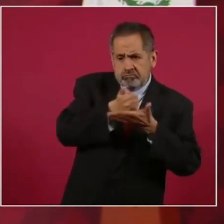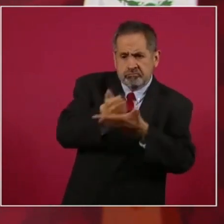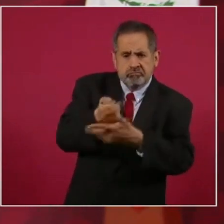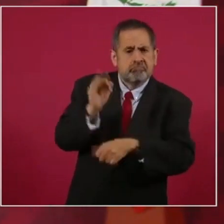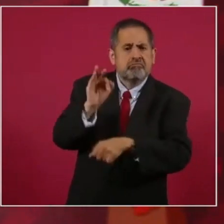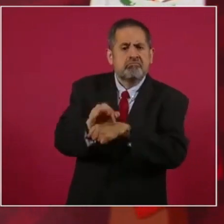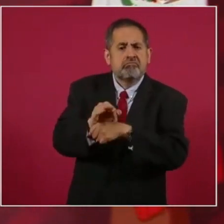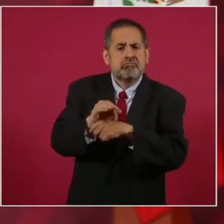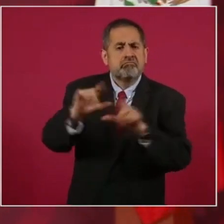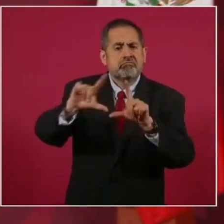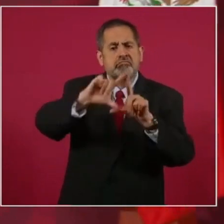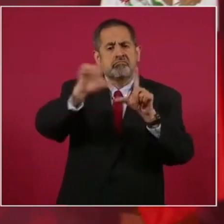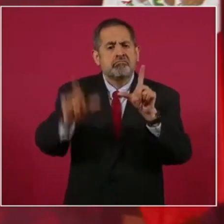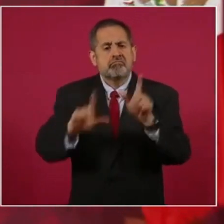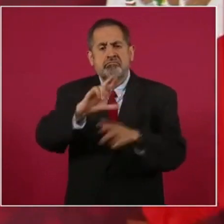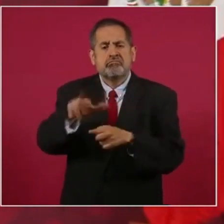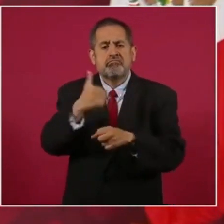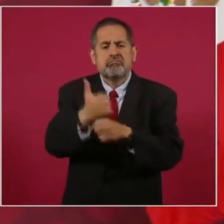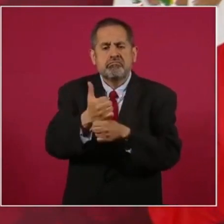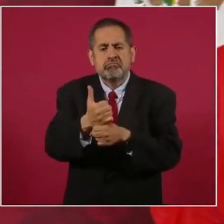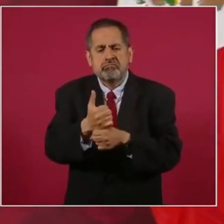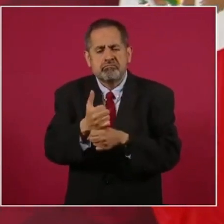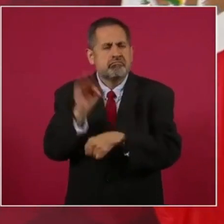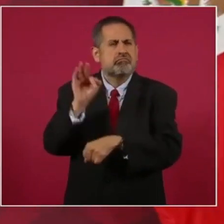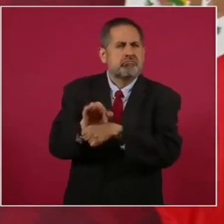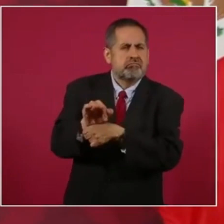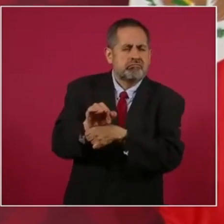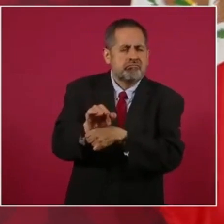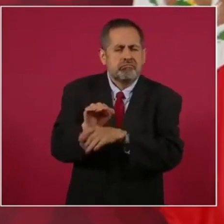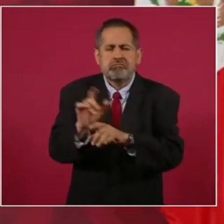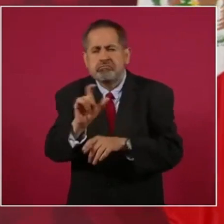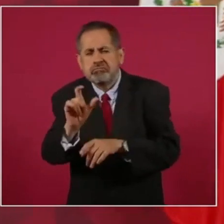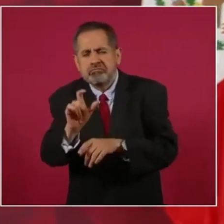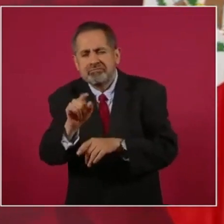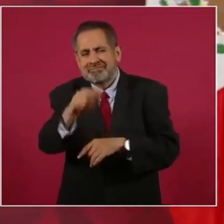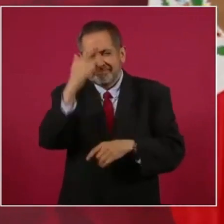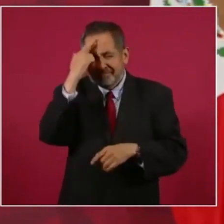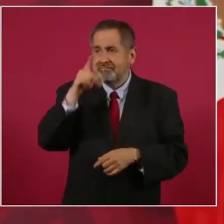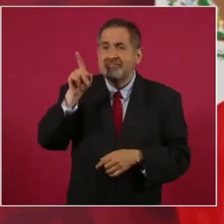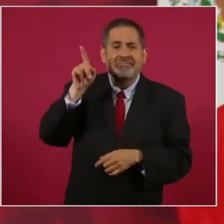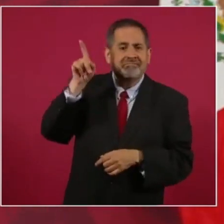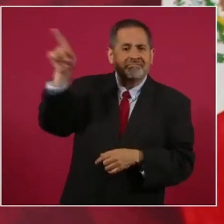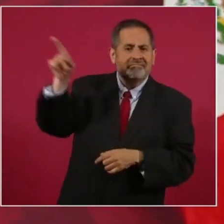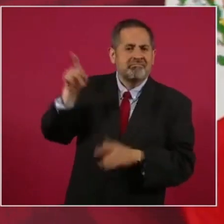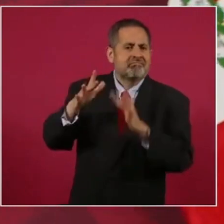de la República cuando la invasión